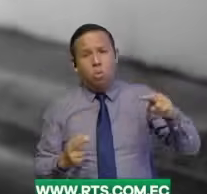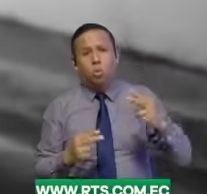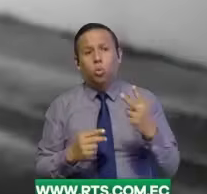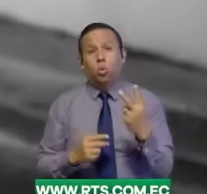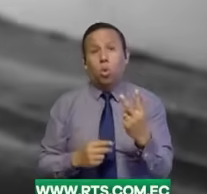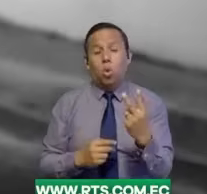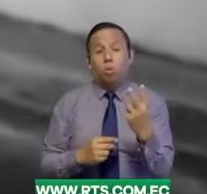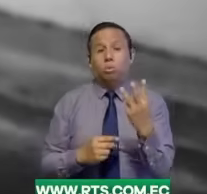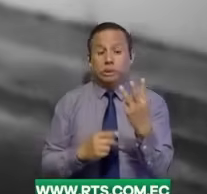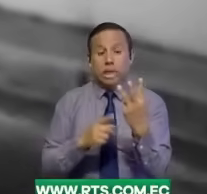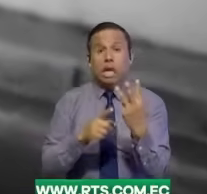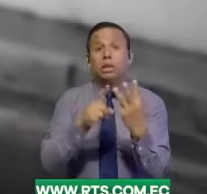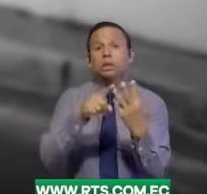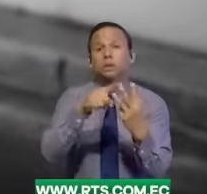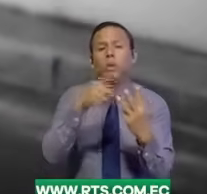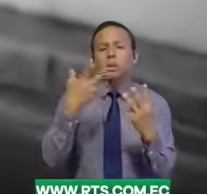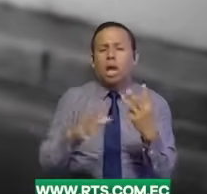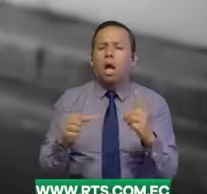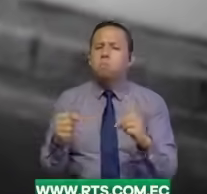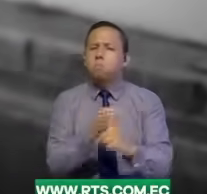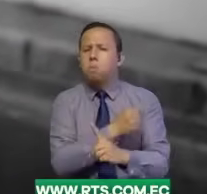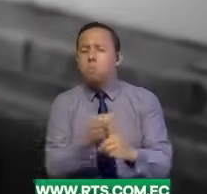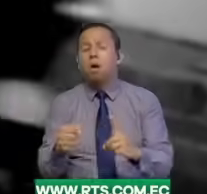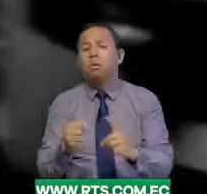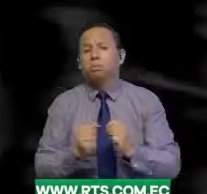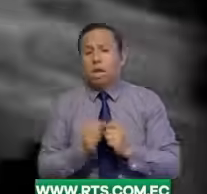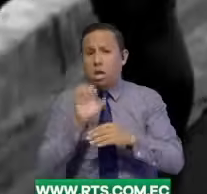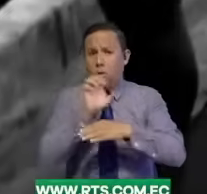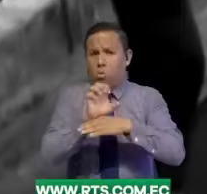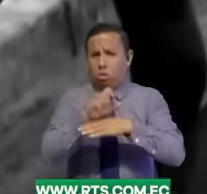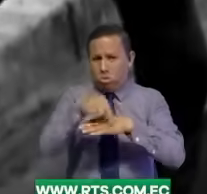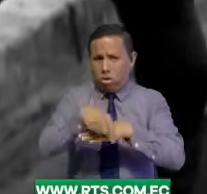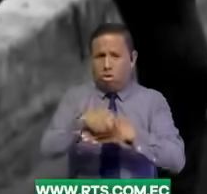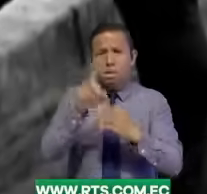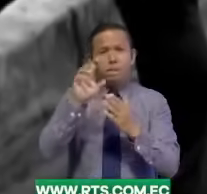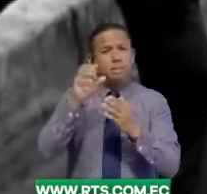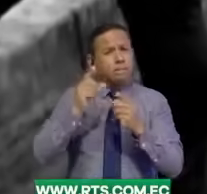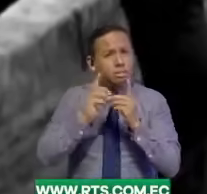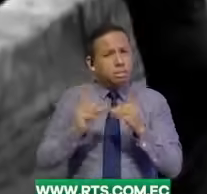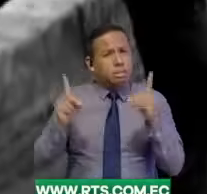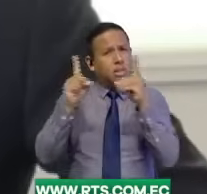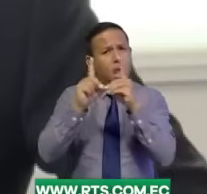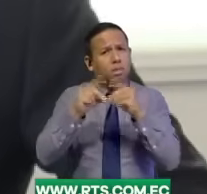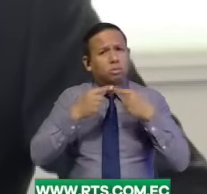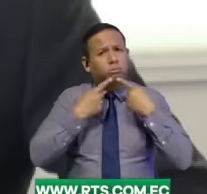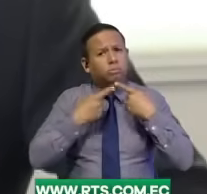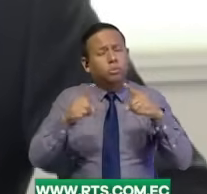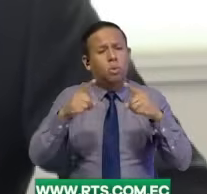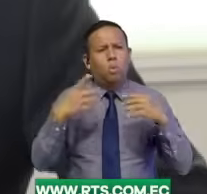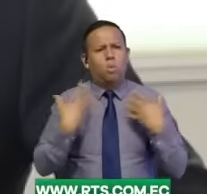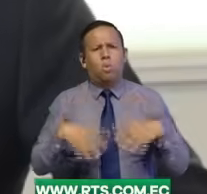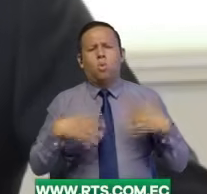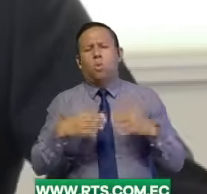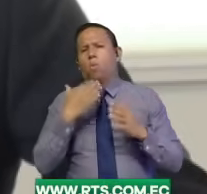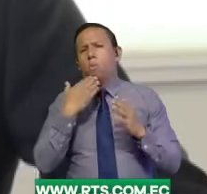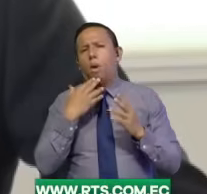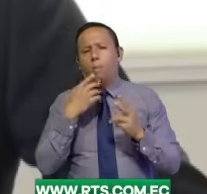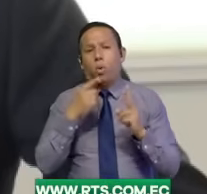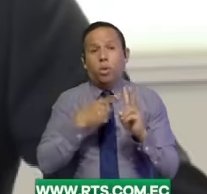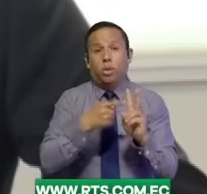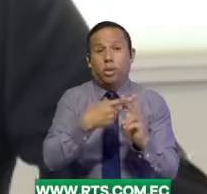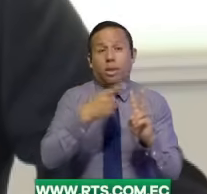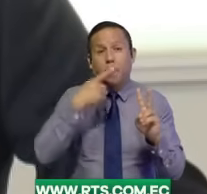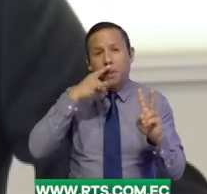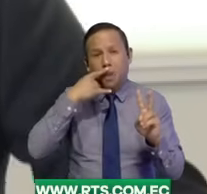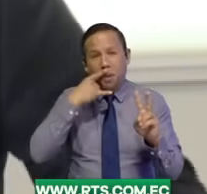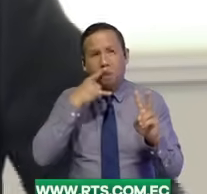sido víctimas de algún tipo de violencia. Y en Ecuador, los datos son igual de alarmantes. Se sabe que 1 de cada 2 niños menores